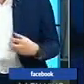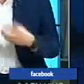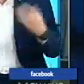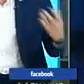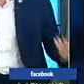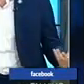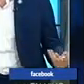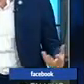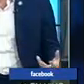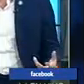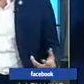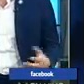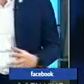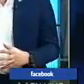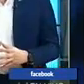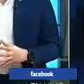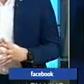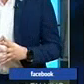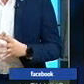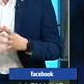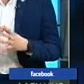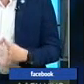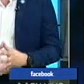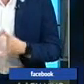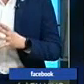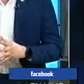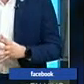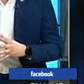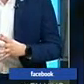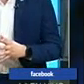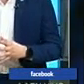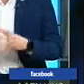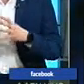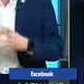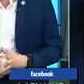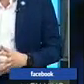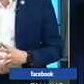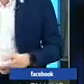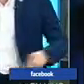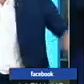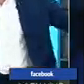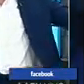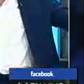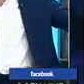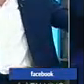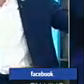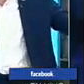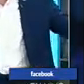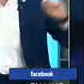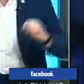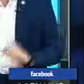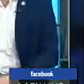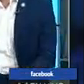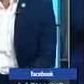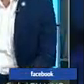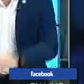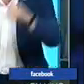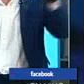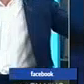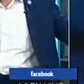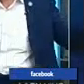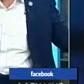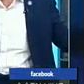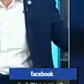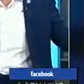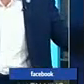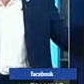tenemos que entender todos que no es malo el parlacen los malos han sido los políticos tradicionales que